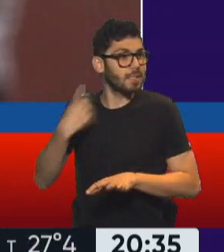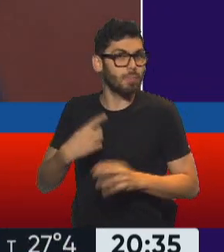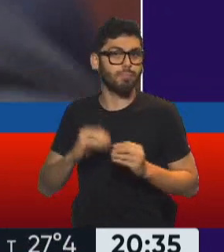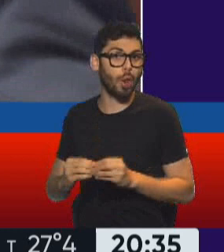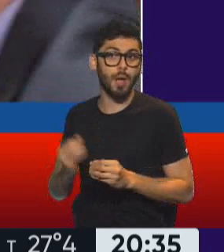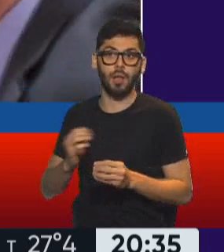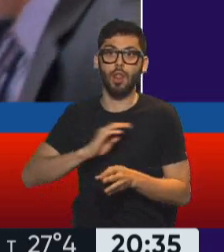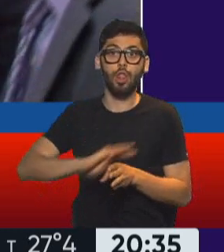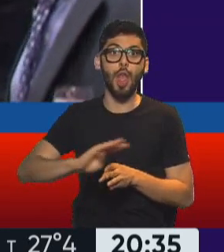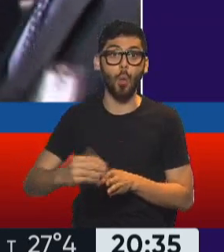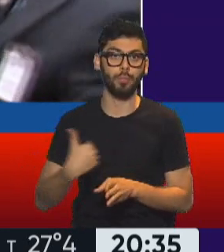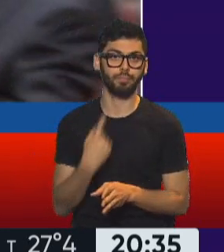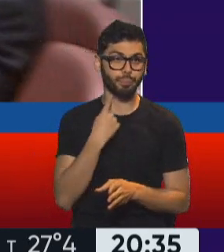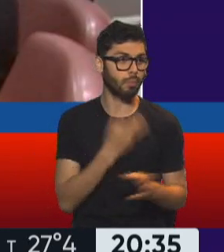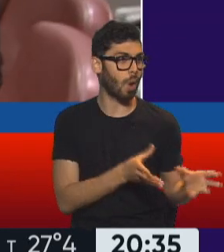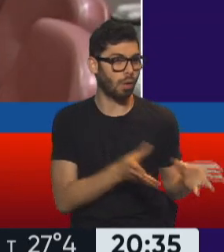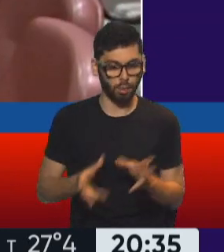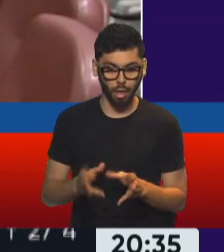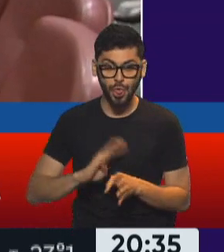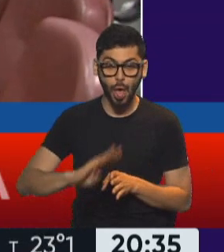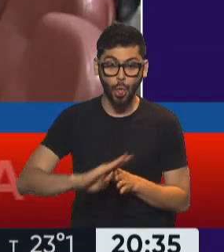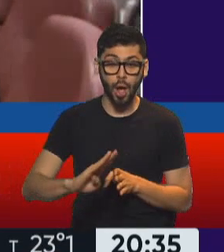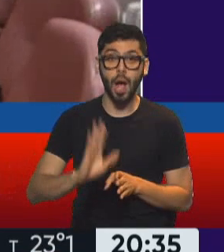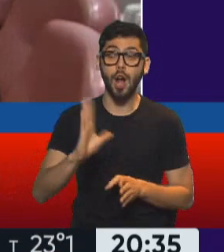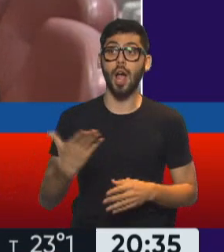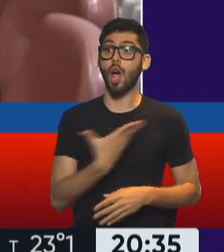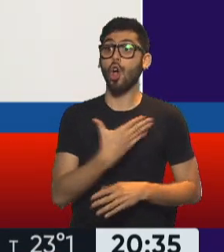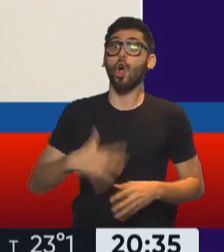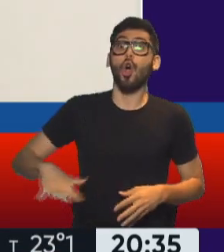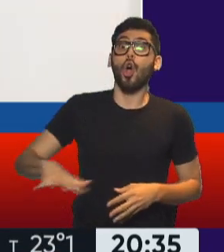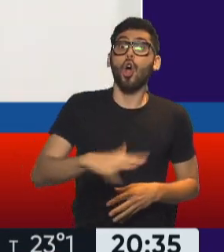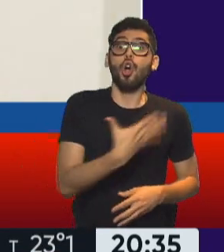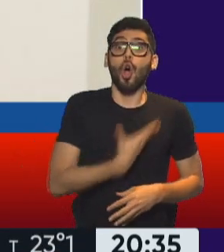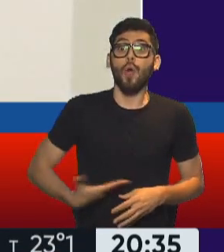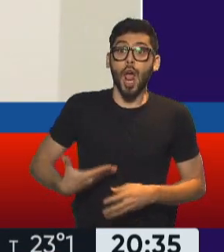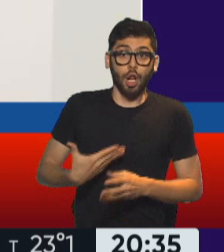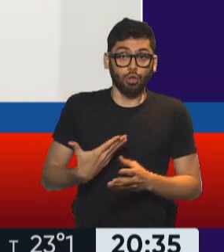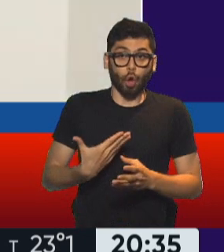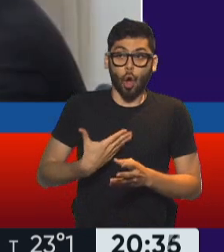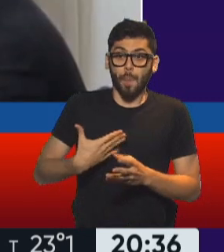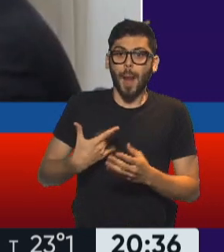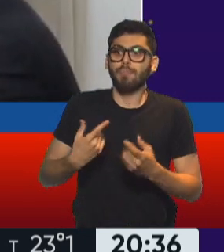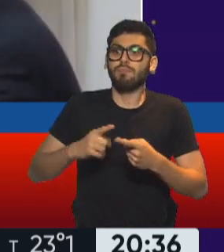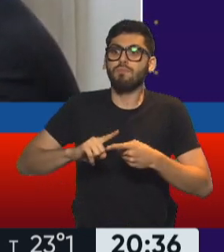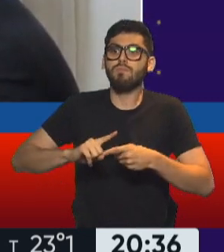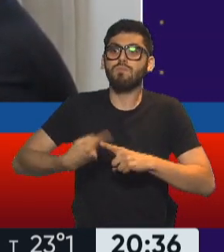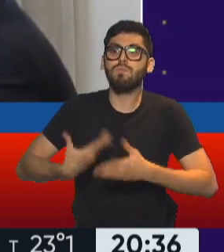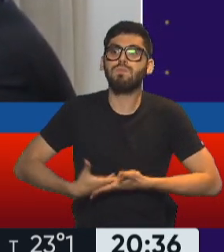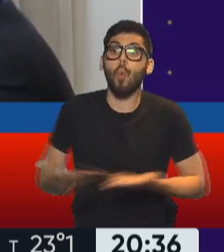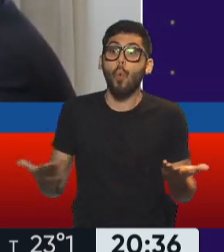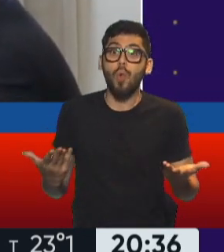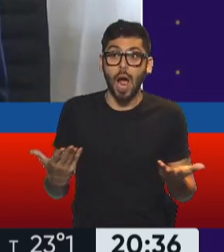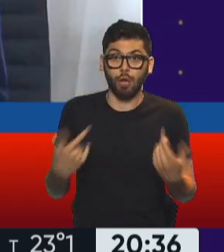Estado endeudado. Y el Estado es la herramienta que tiene un gobierno popular para viabilizar políticas públicas. Si recibe un Estado